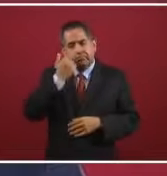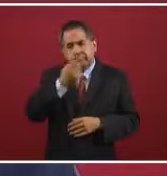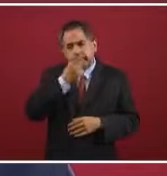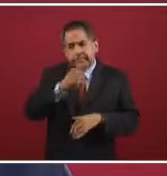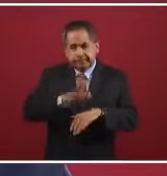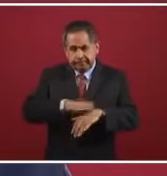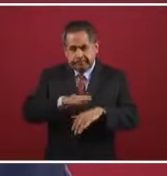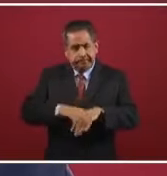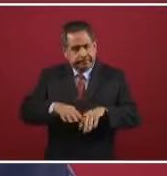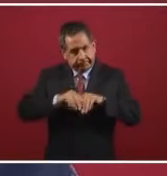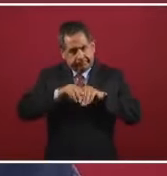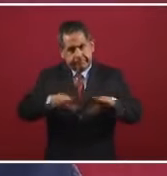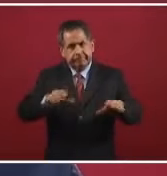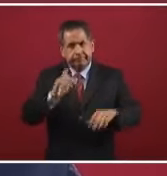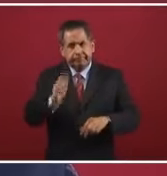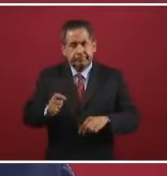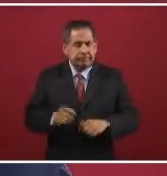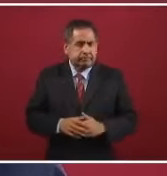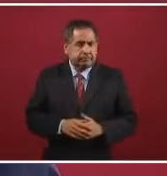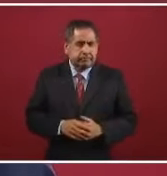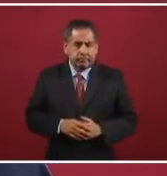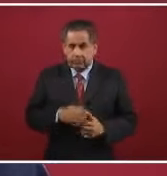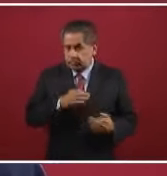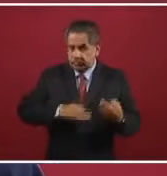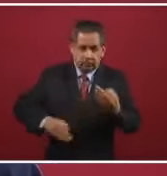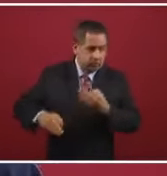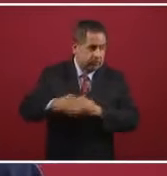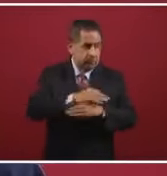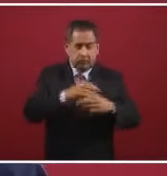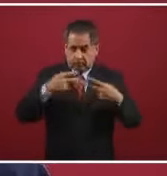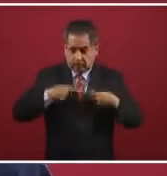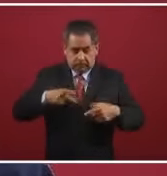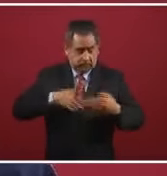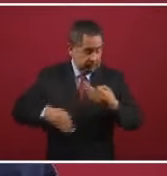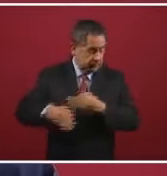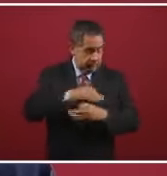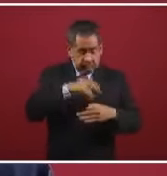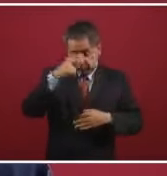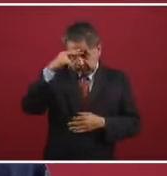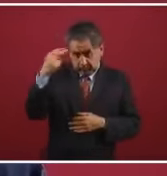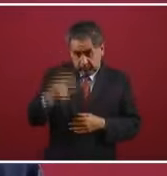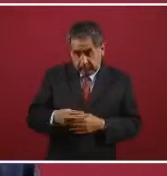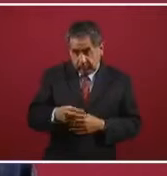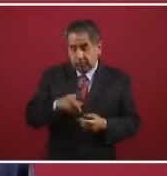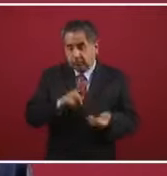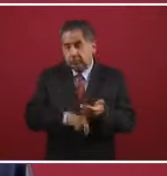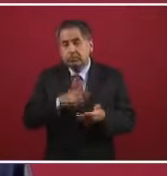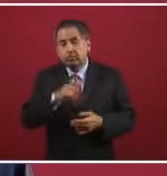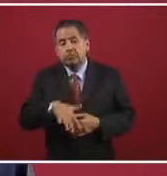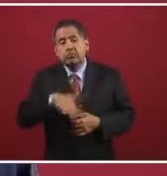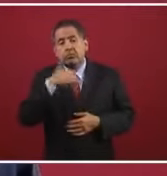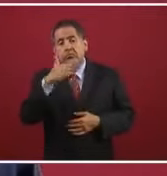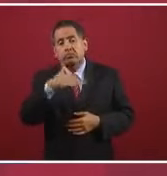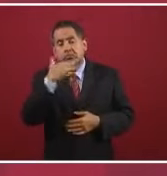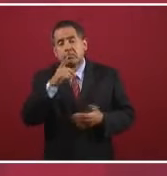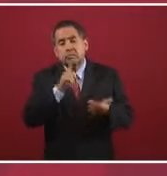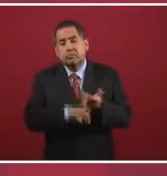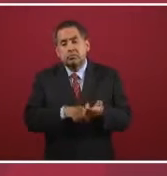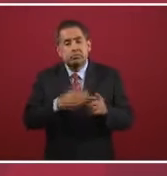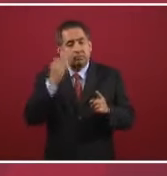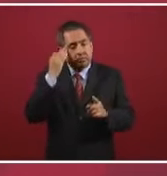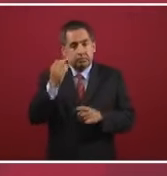es decirle a todos los mexicanos: la corrupción